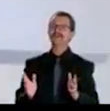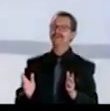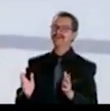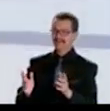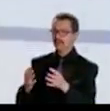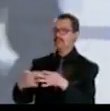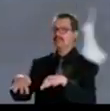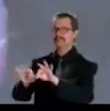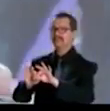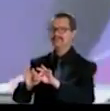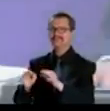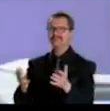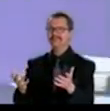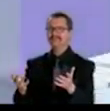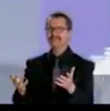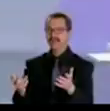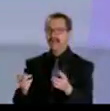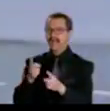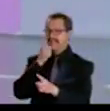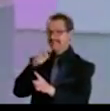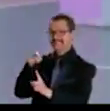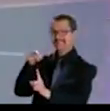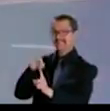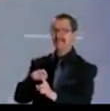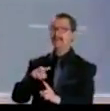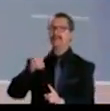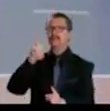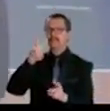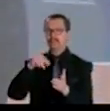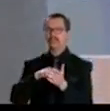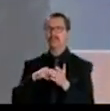presentar. Desiste a los 3 mil millones de pesos de tu partido.